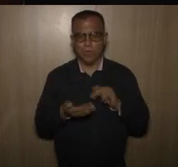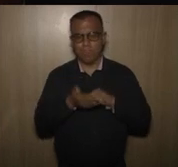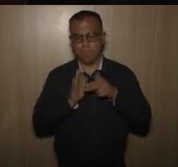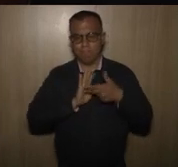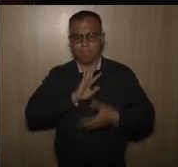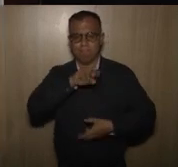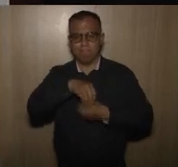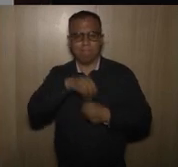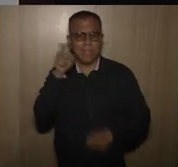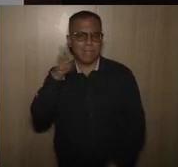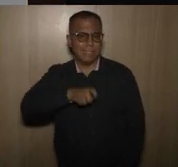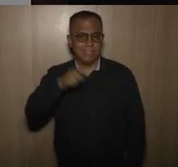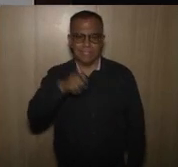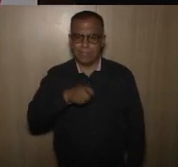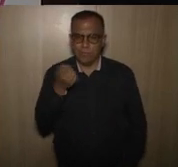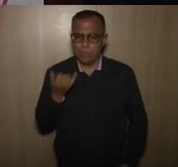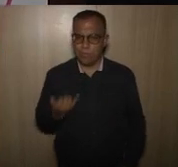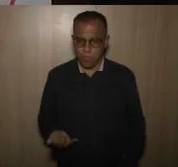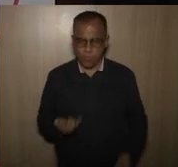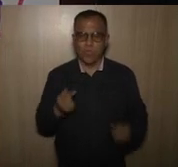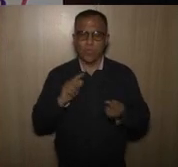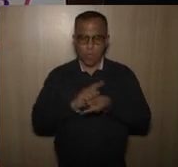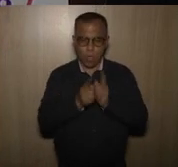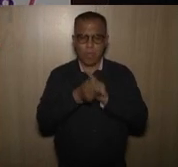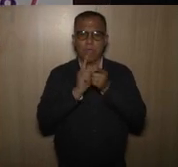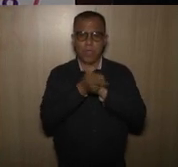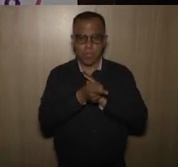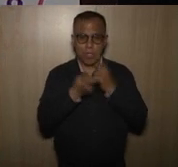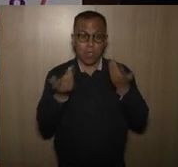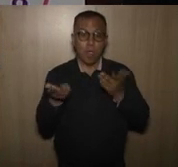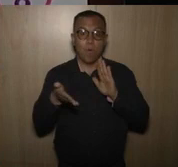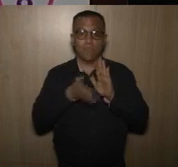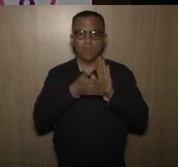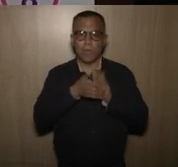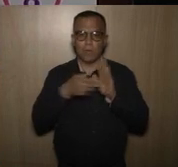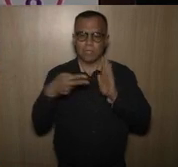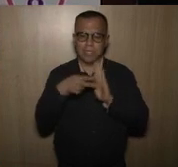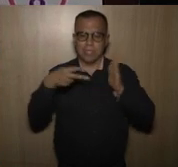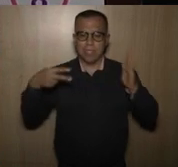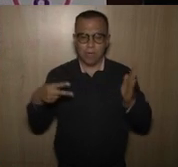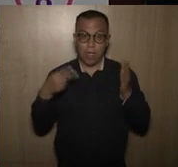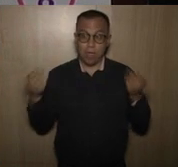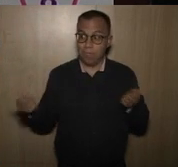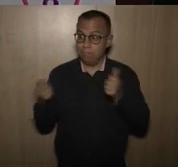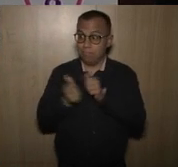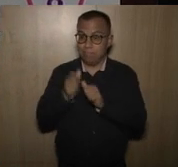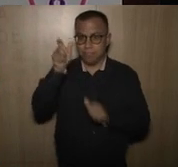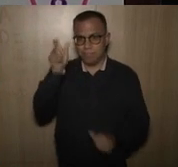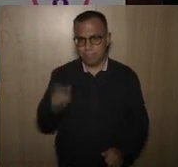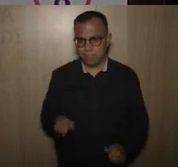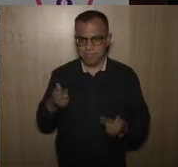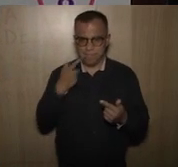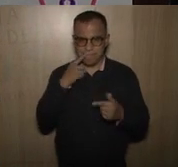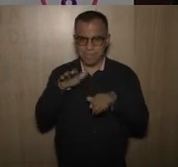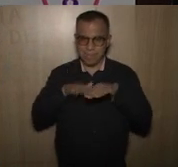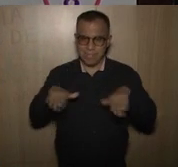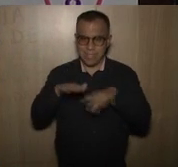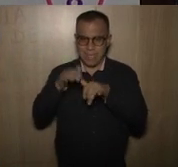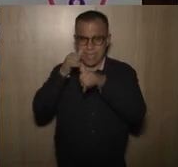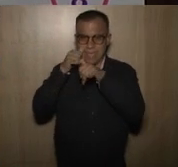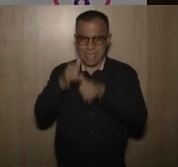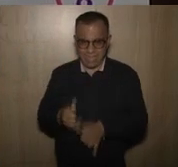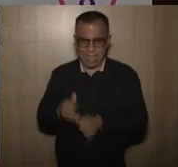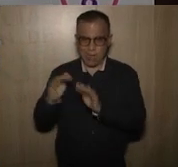efectivamente necesitamos un cambio y una reforma y soporte tecnológico. Nos acompaña en este espacio el ingeniero Roger